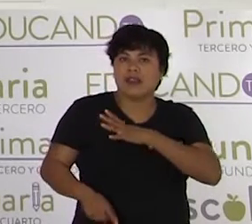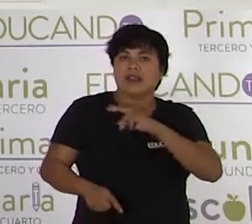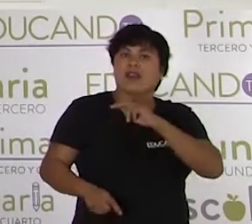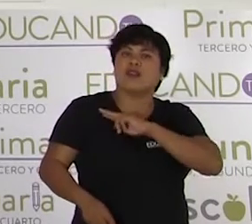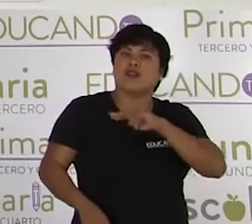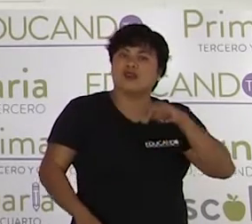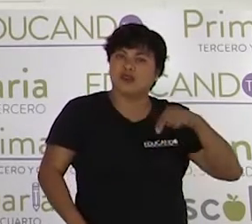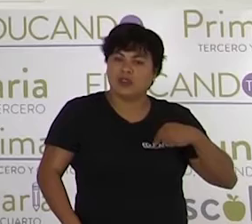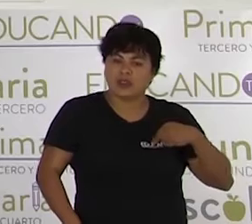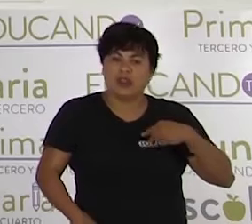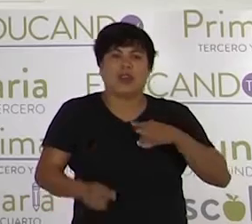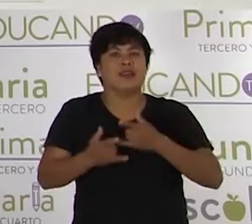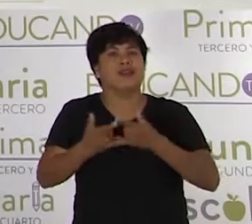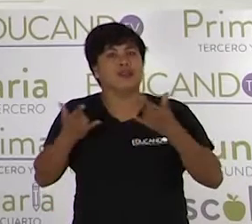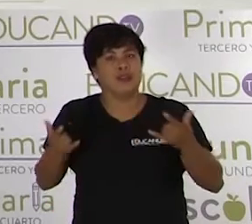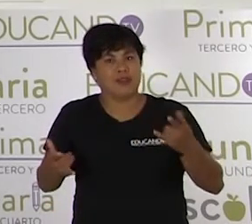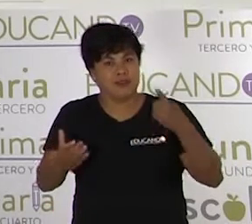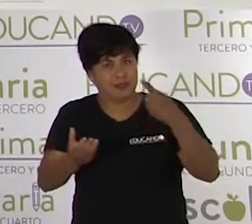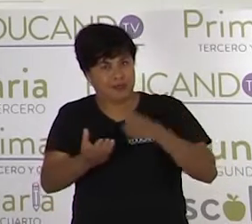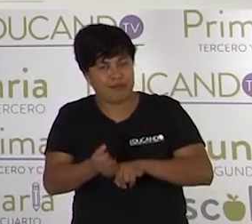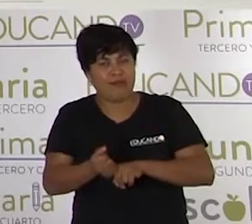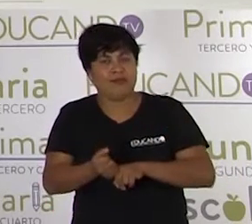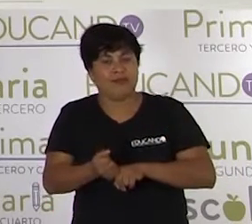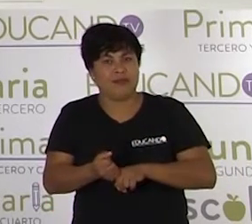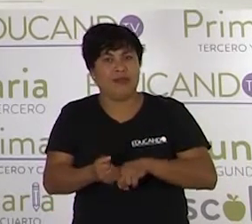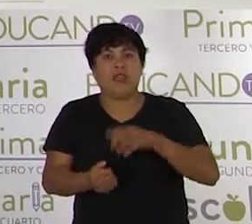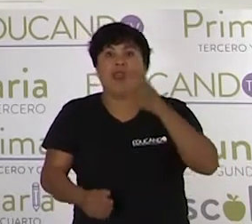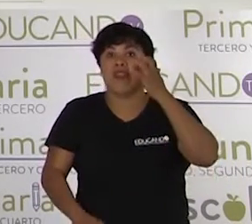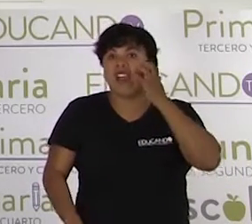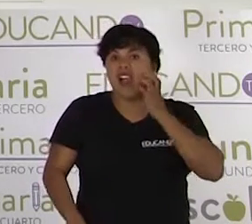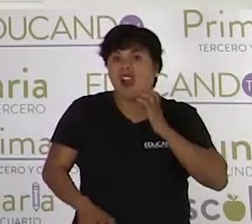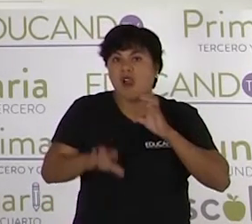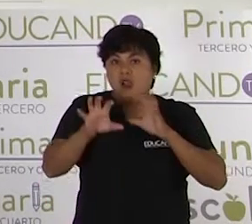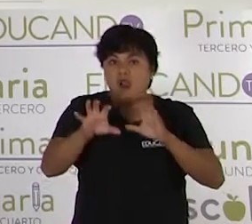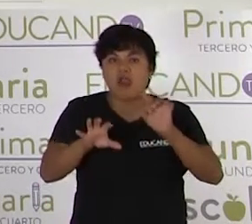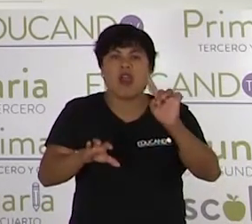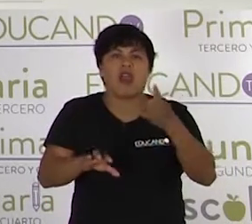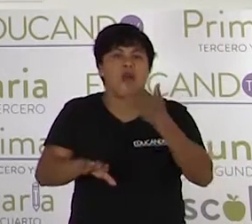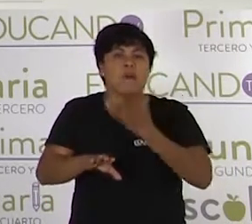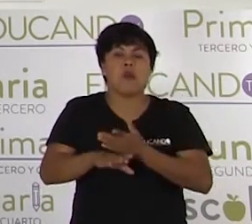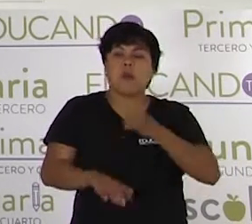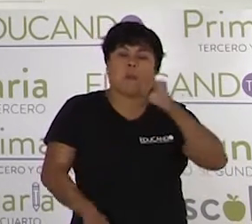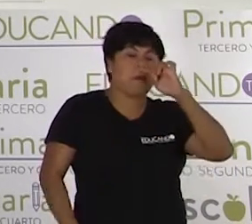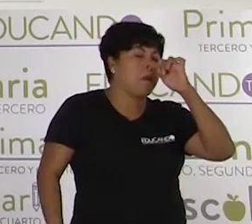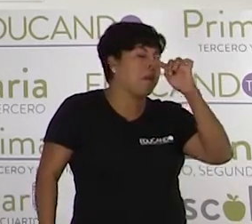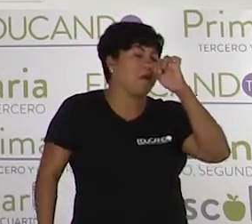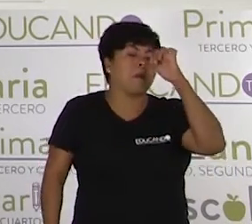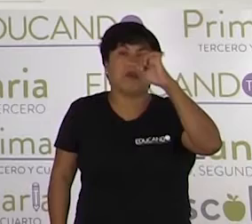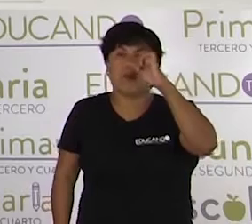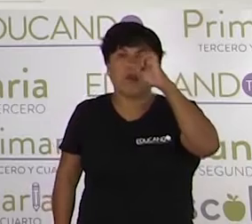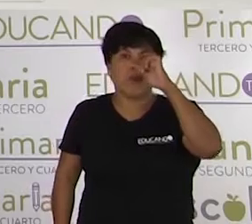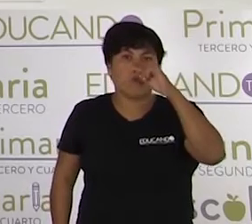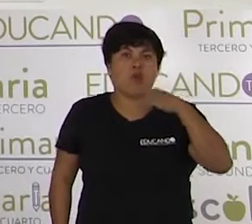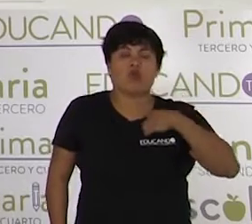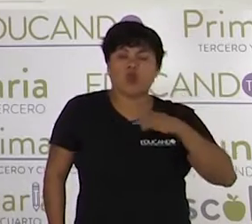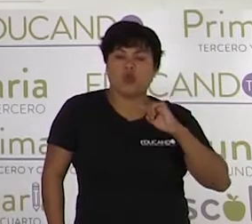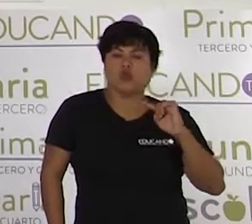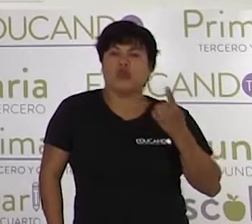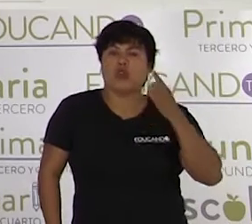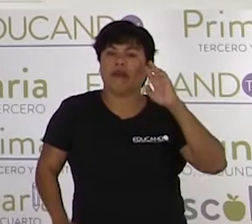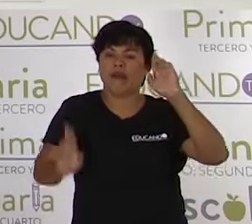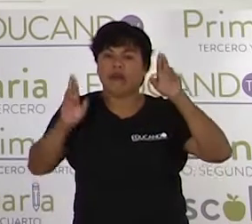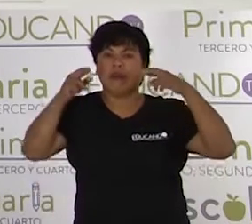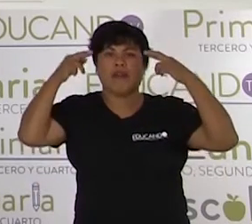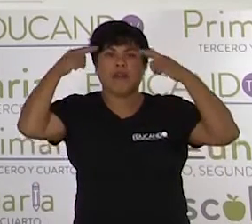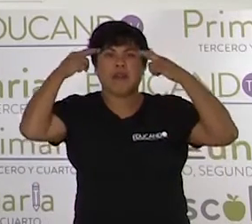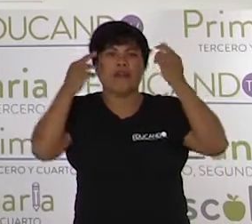nuestra leyenda. El león era muy presumido. Yo soy el rey